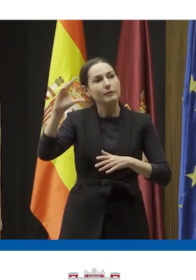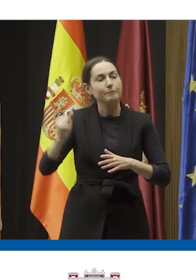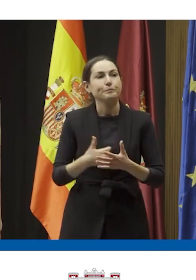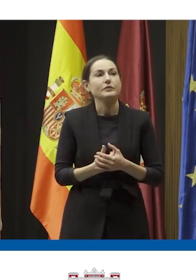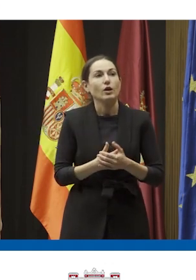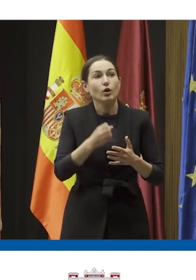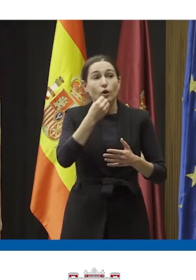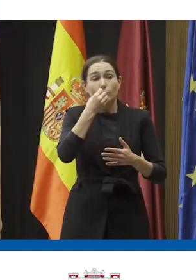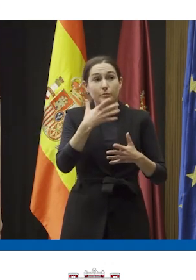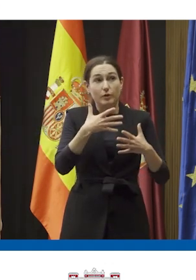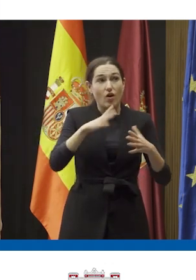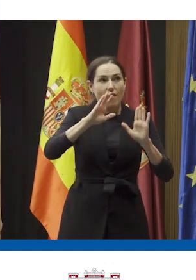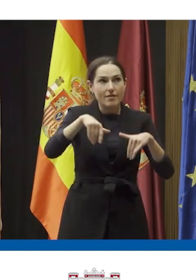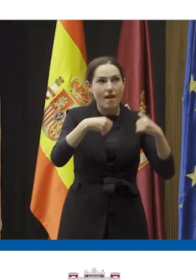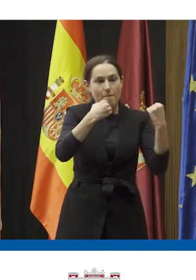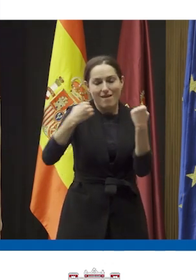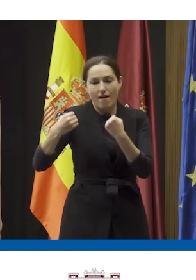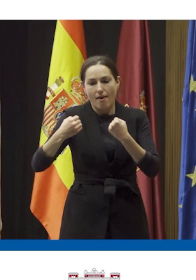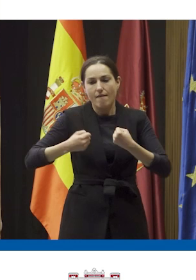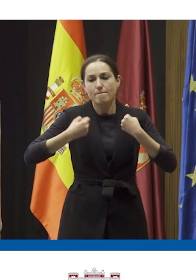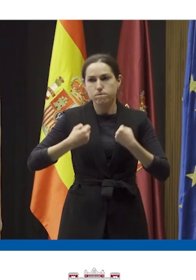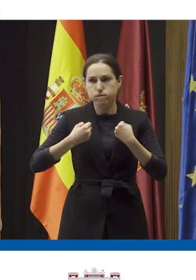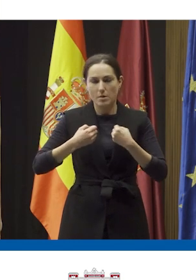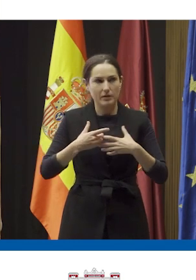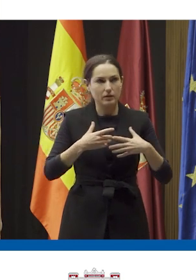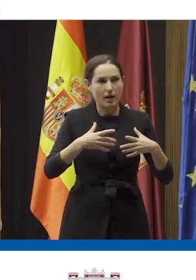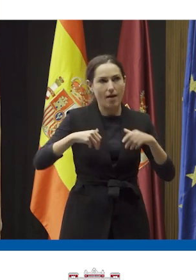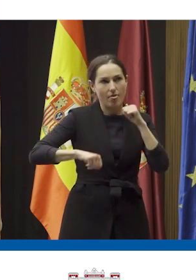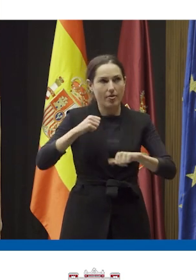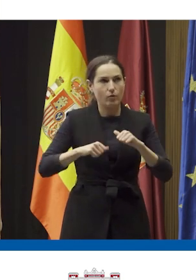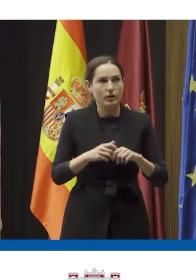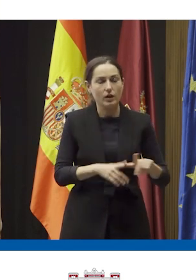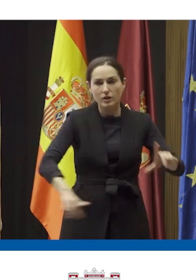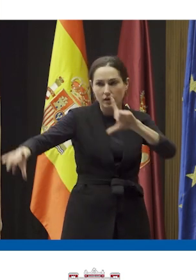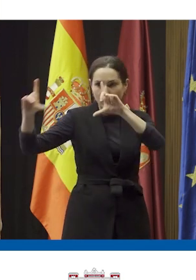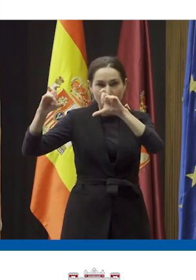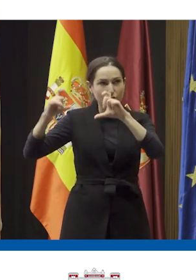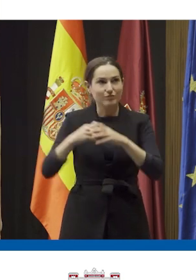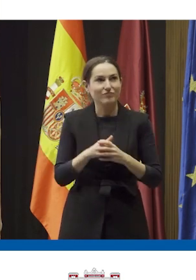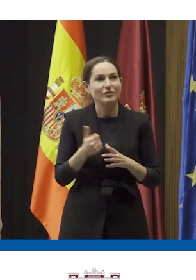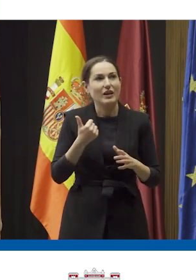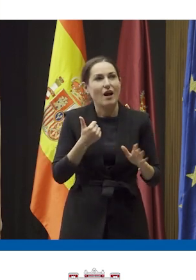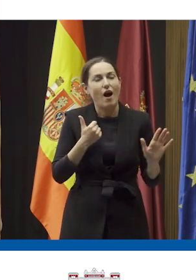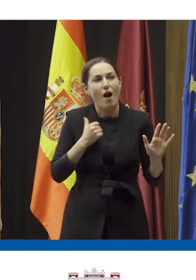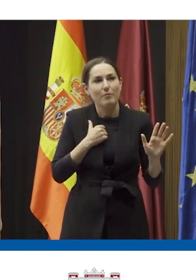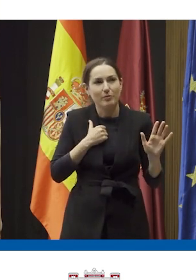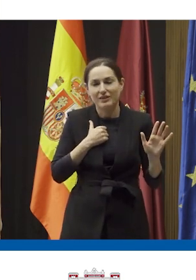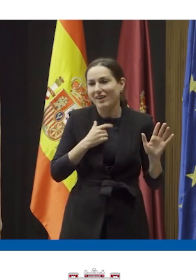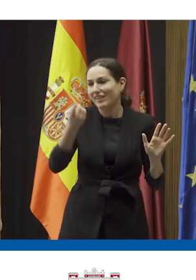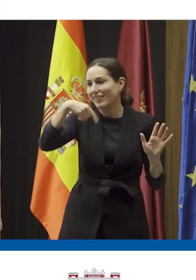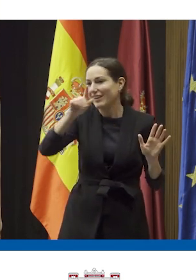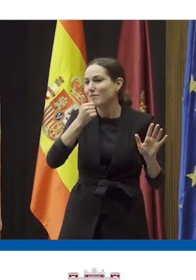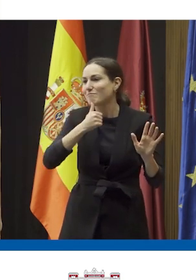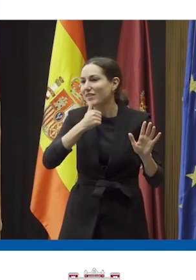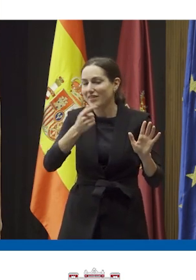Vamos poniendo pilares firmes a la cirugía. Se ha traído con mucho cariño esta foto. Me aprovecho de su paciencia